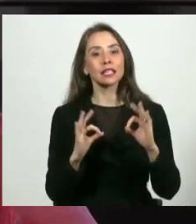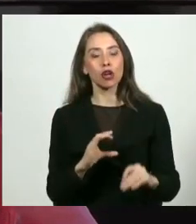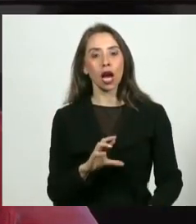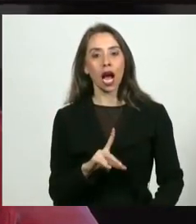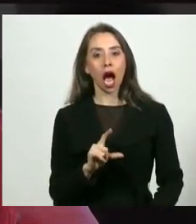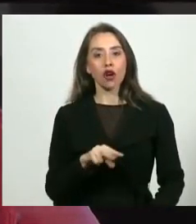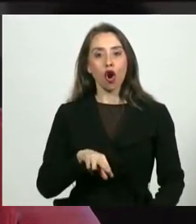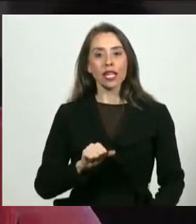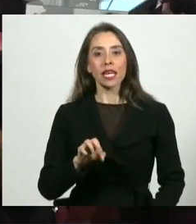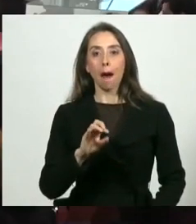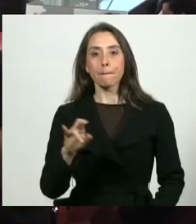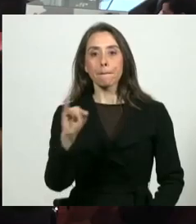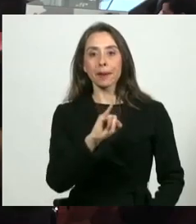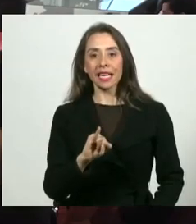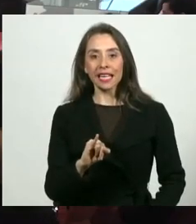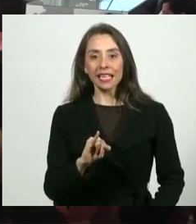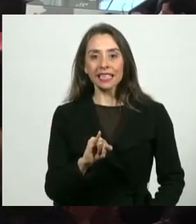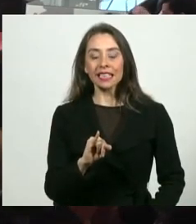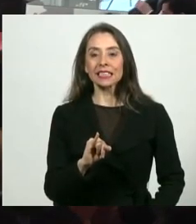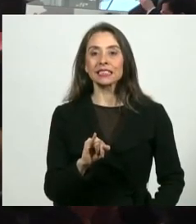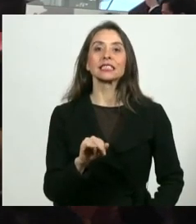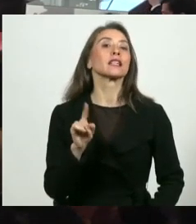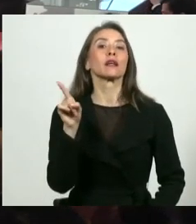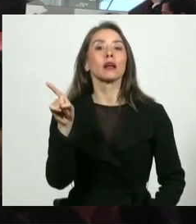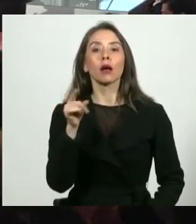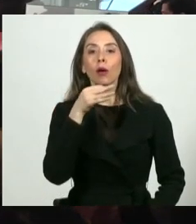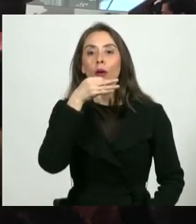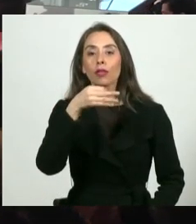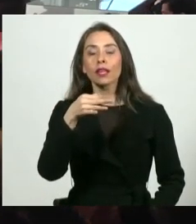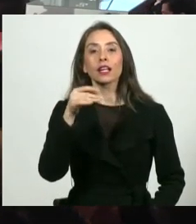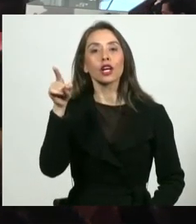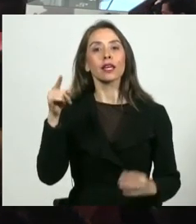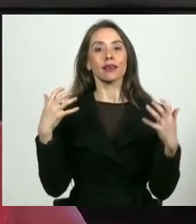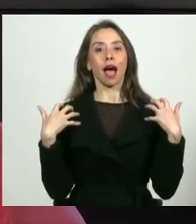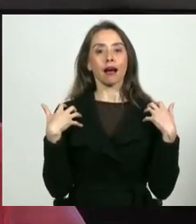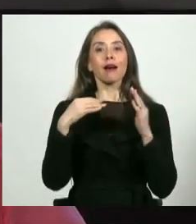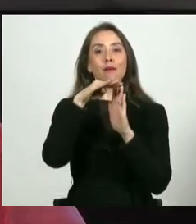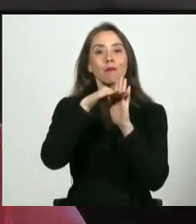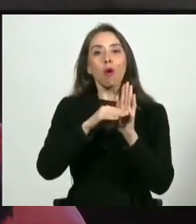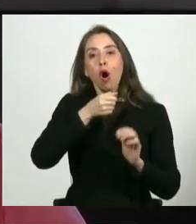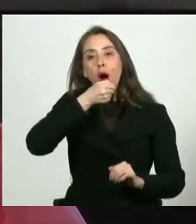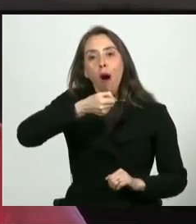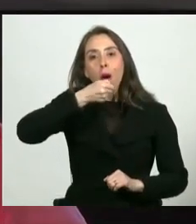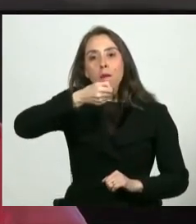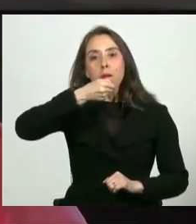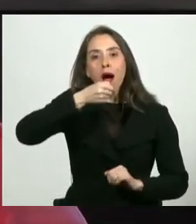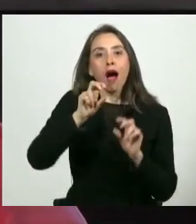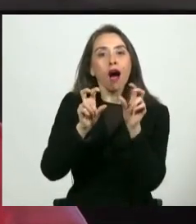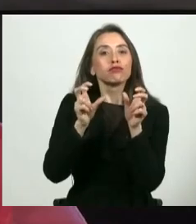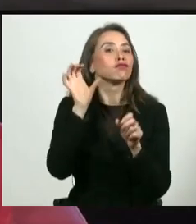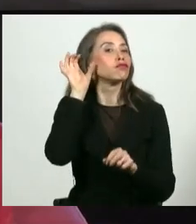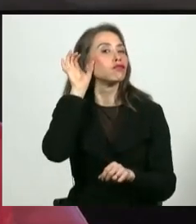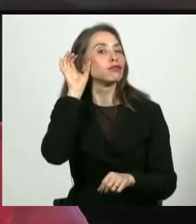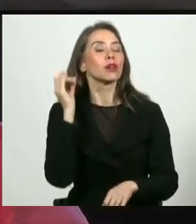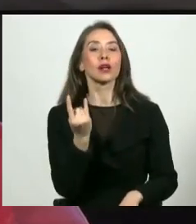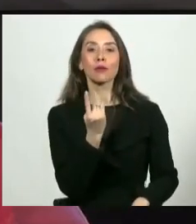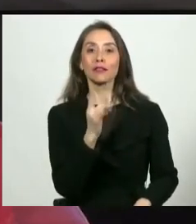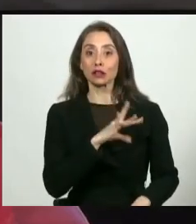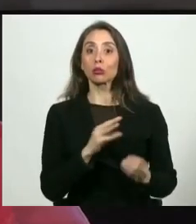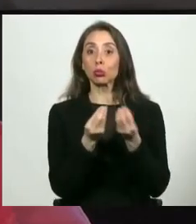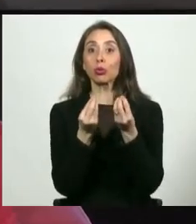Carolina Pérez, a quien, como decía, conduce un programa muy escuchado en la radio de la Universidad de